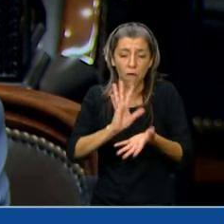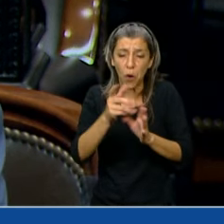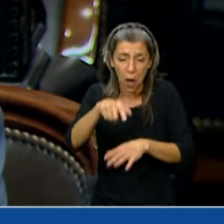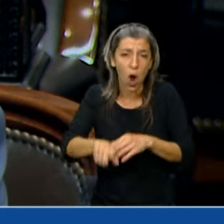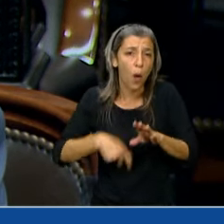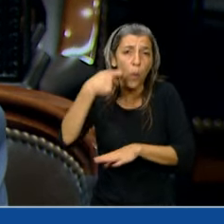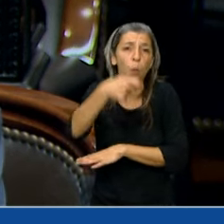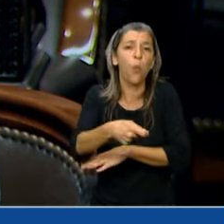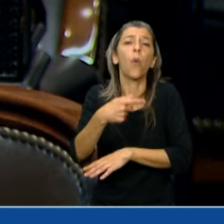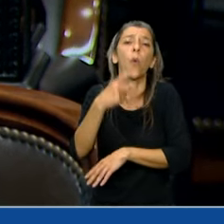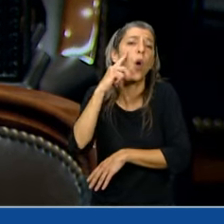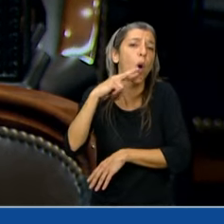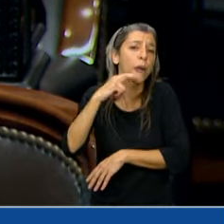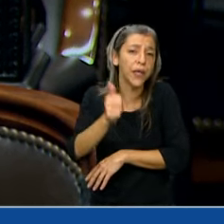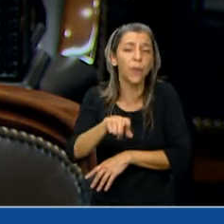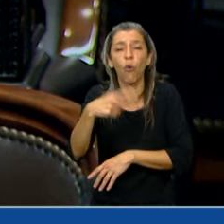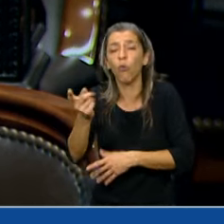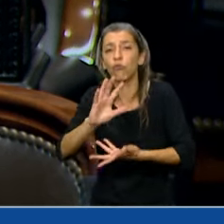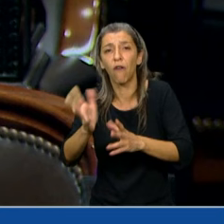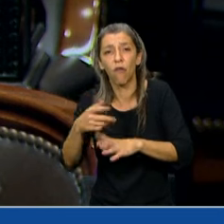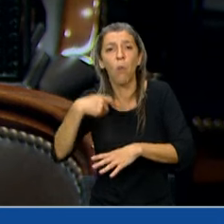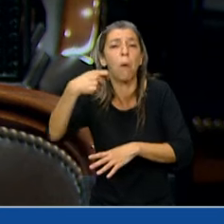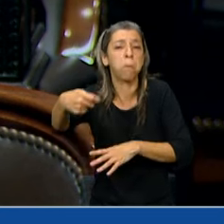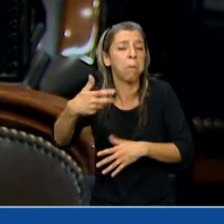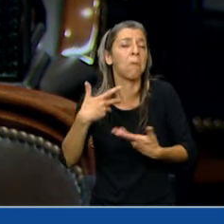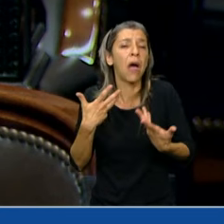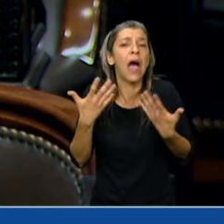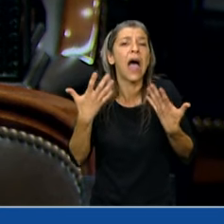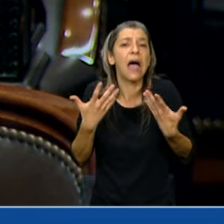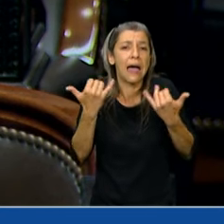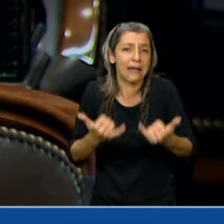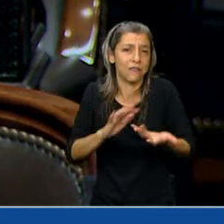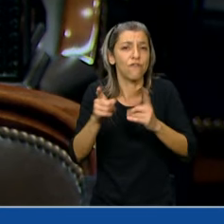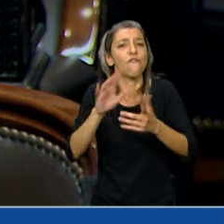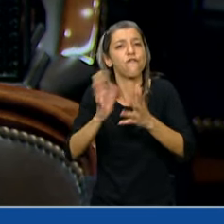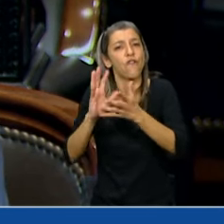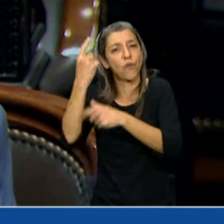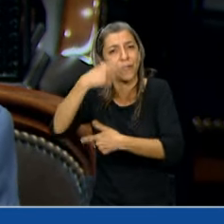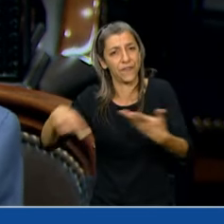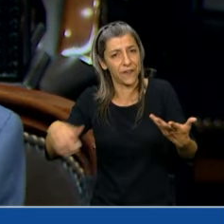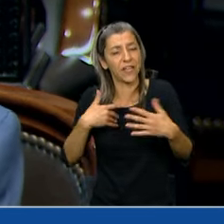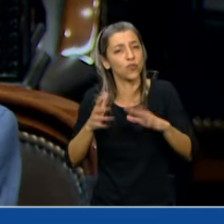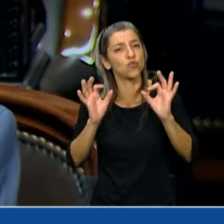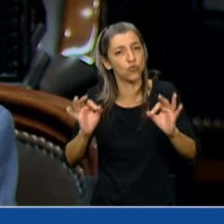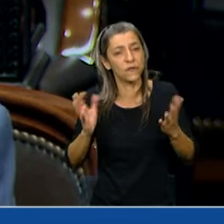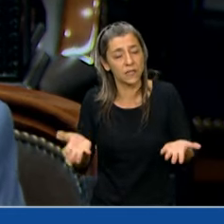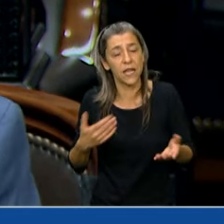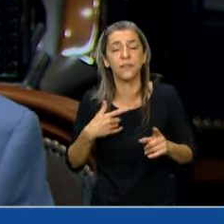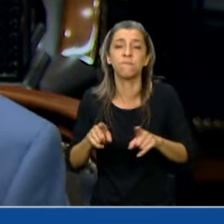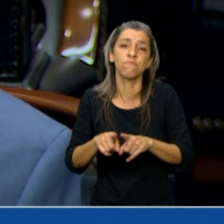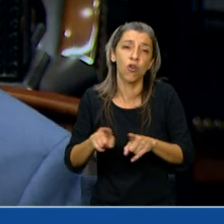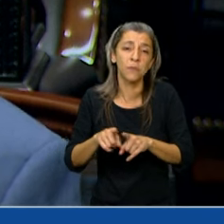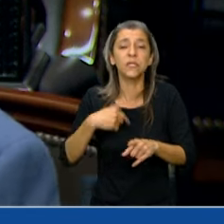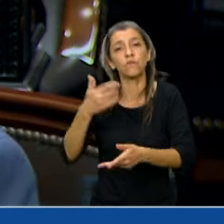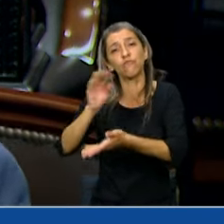la amortización acelerada es suficiente y consideramos que también podía haber tenido un control del Congreso este proyecto como lo ha planteado el